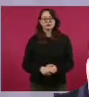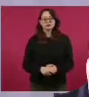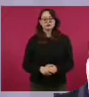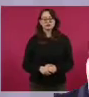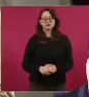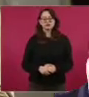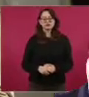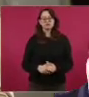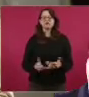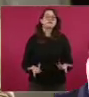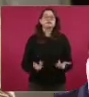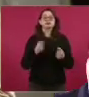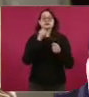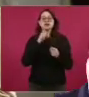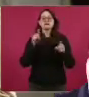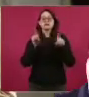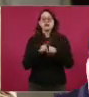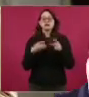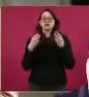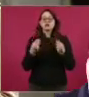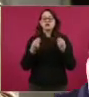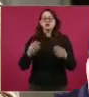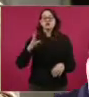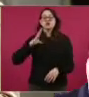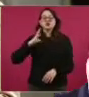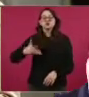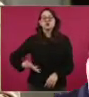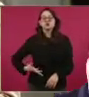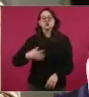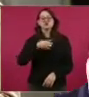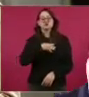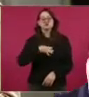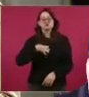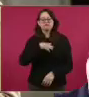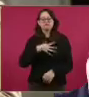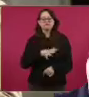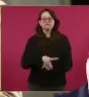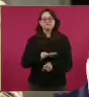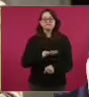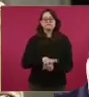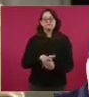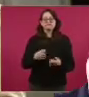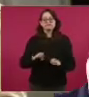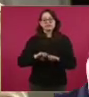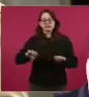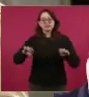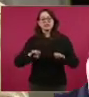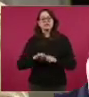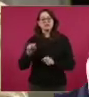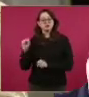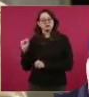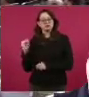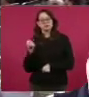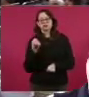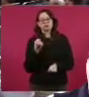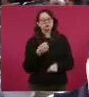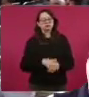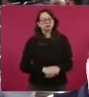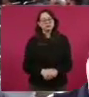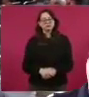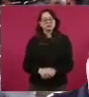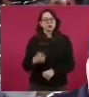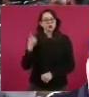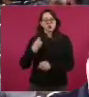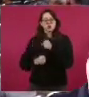sentir orgullo y satisfacción de lo que nos brindó nuestro equipo de béisbol en ese clásico. El